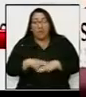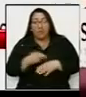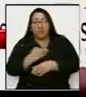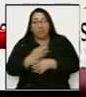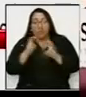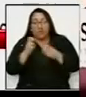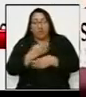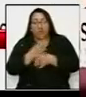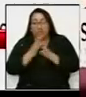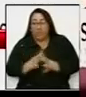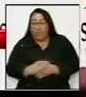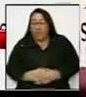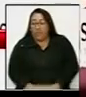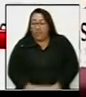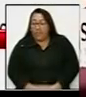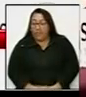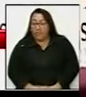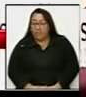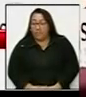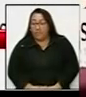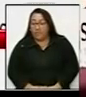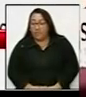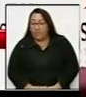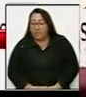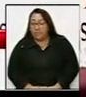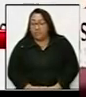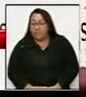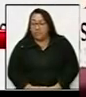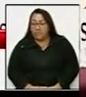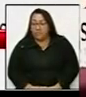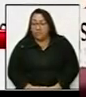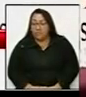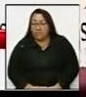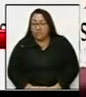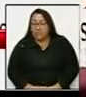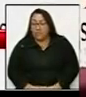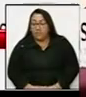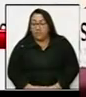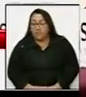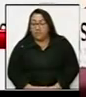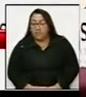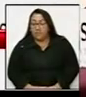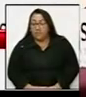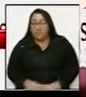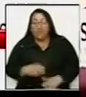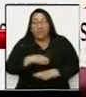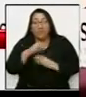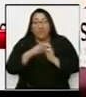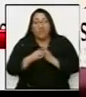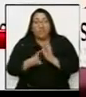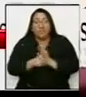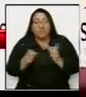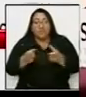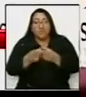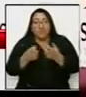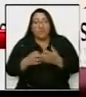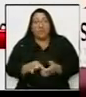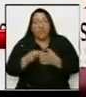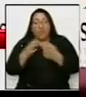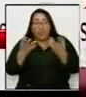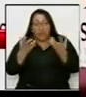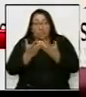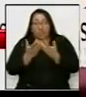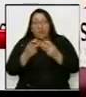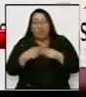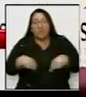formal sobre el proyecto de ley de comisión especial. Yo concuerdo con los colegas